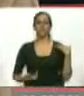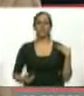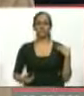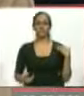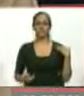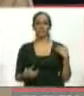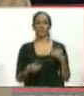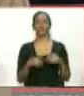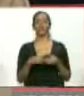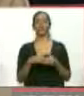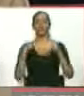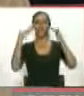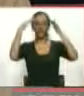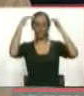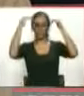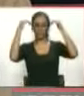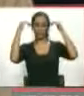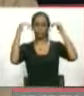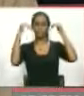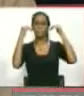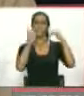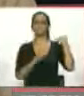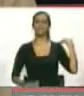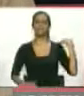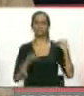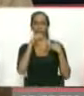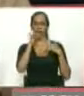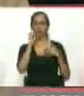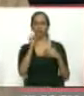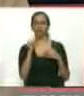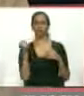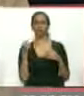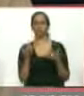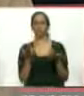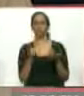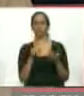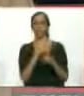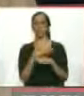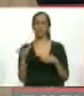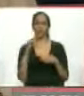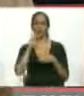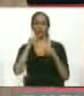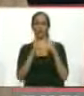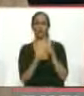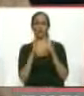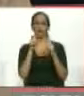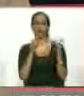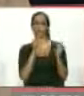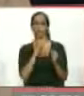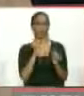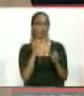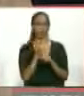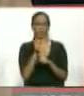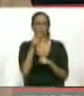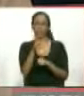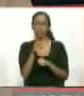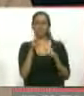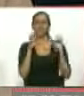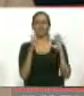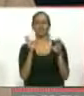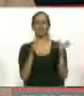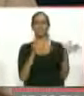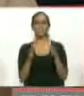comandante presidente nicolás maduro obtuvo es decir está fuera de ranking why do la gente ya no cree en ti y el 10 de marzo